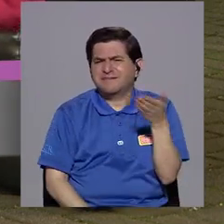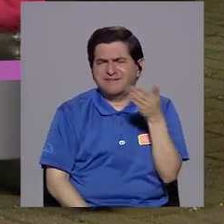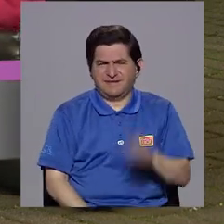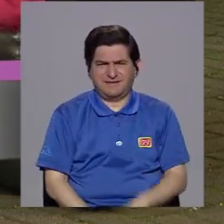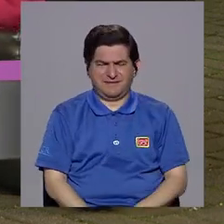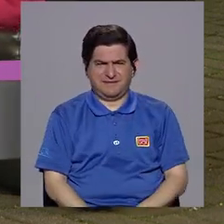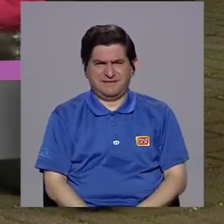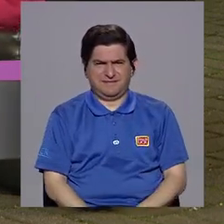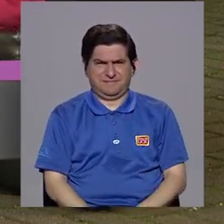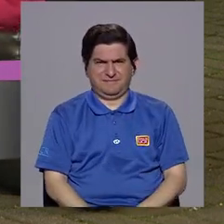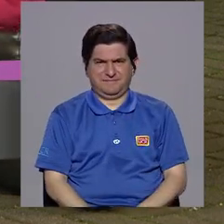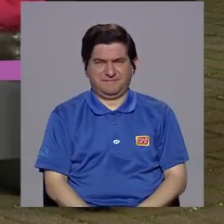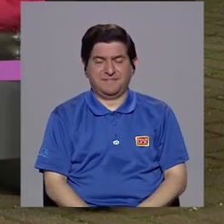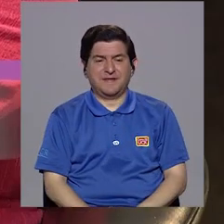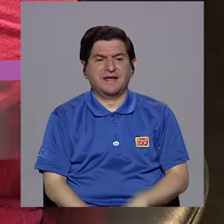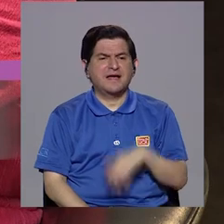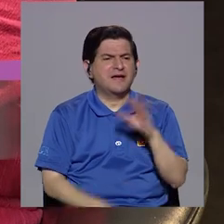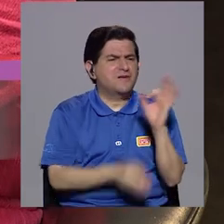de